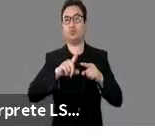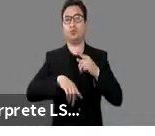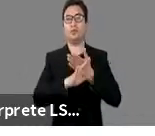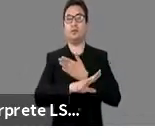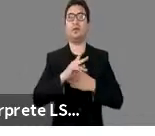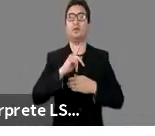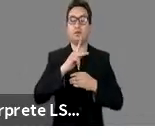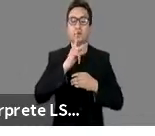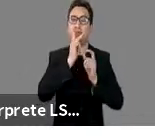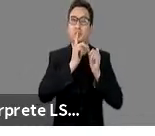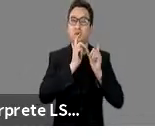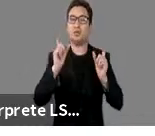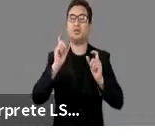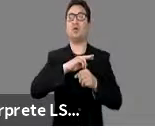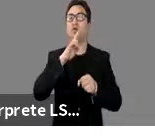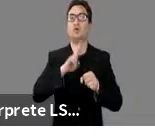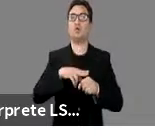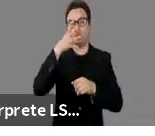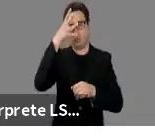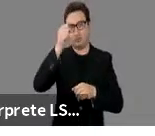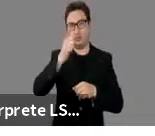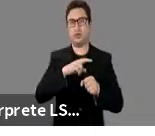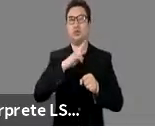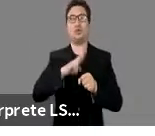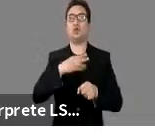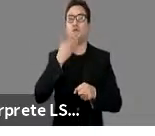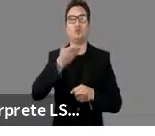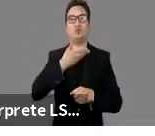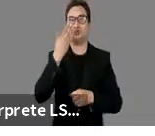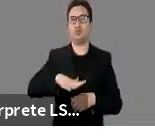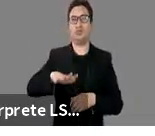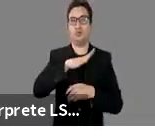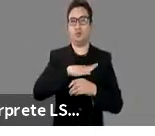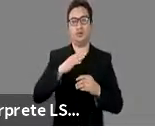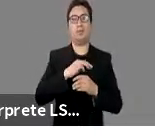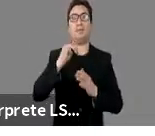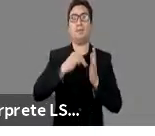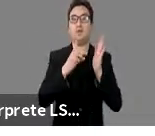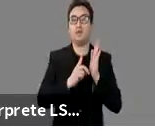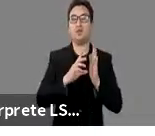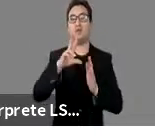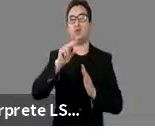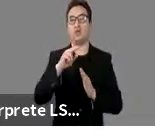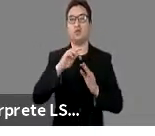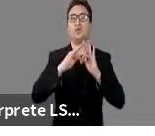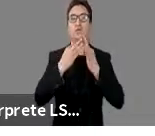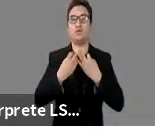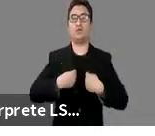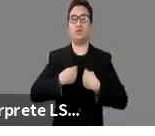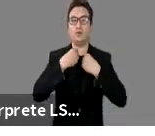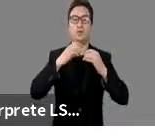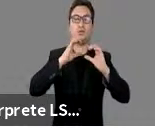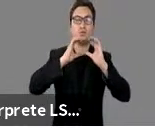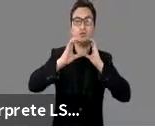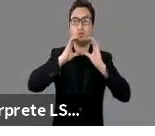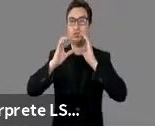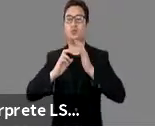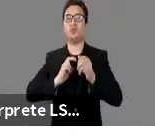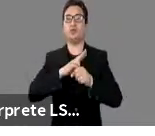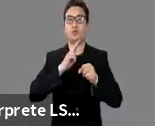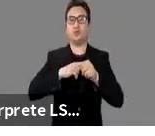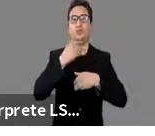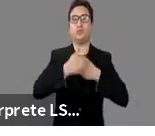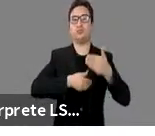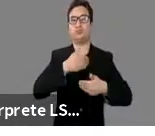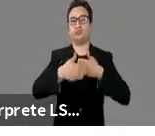una metodología el principio de oralidad, es una forma de vida y una forma de comunicación dentro de los procedimientos. Asimismo,